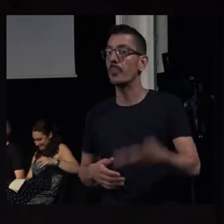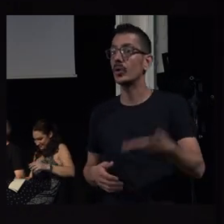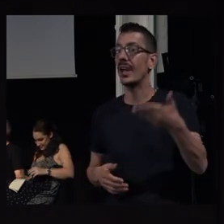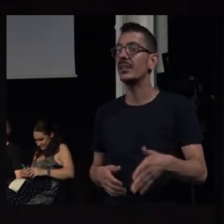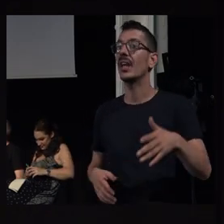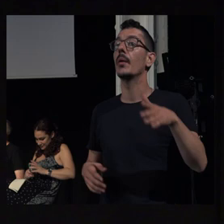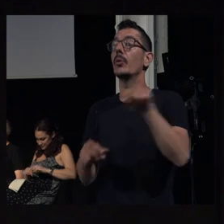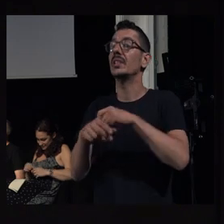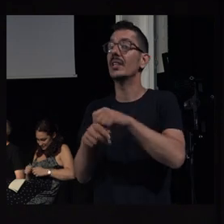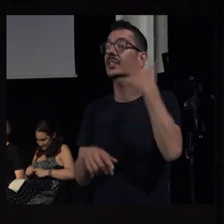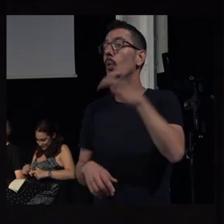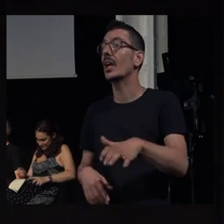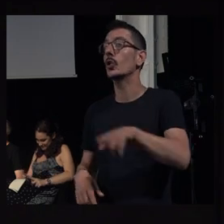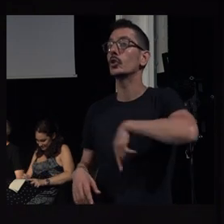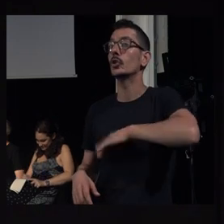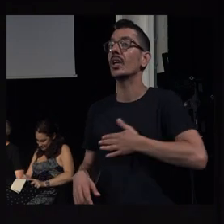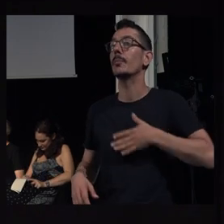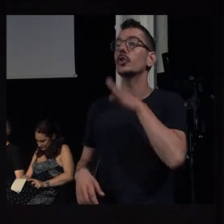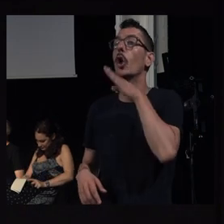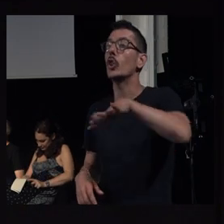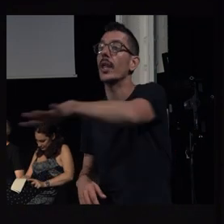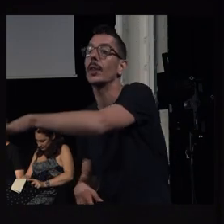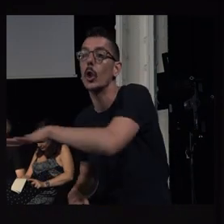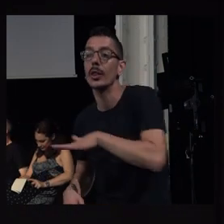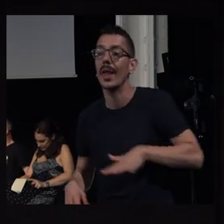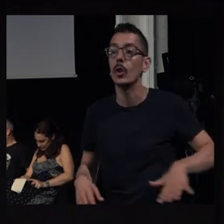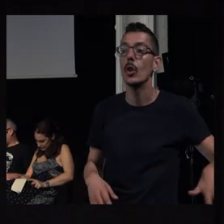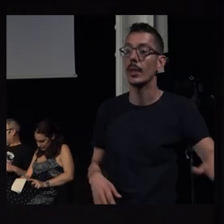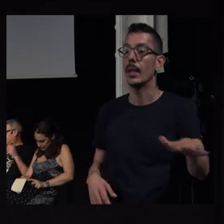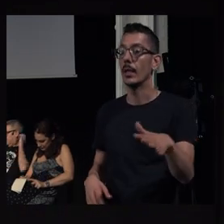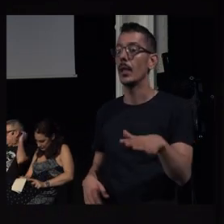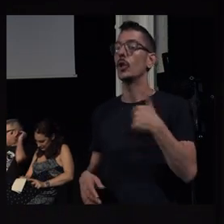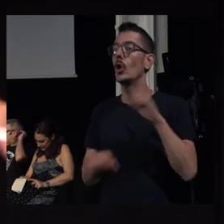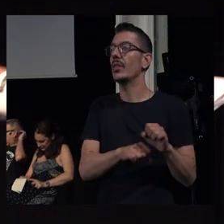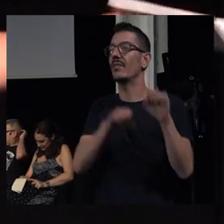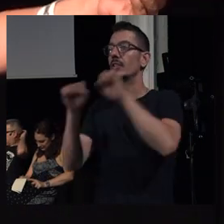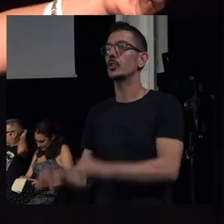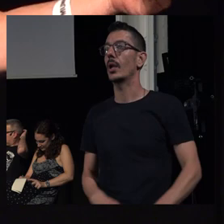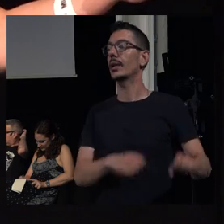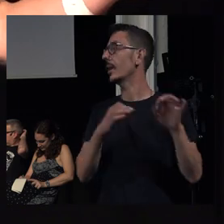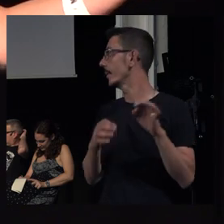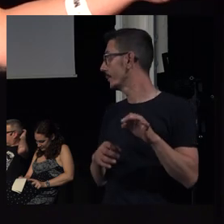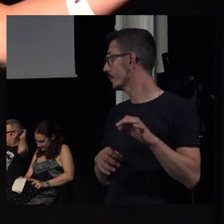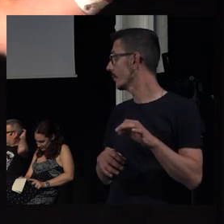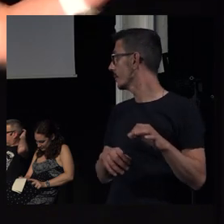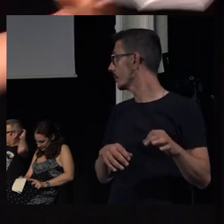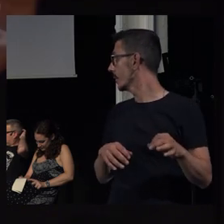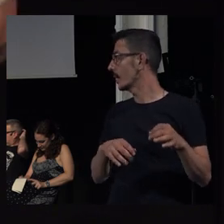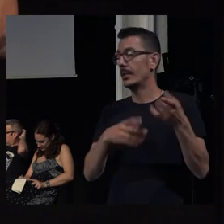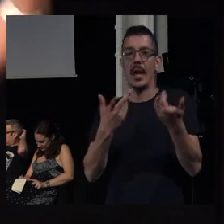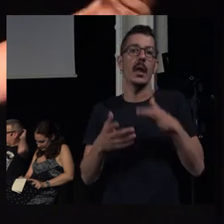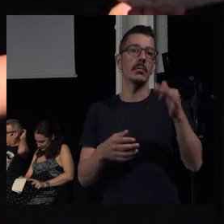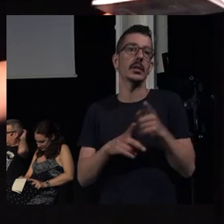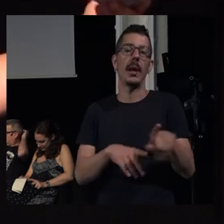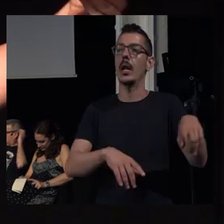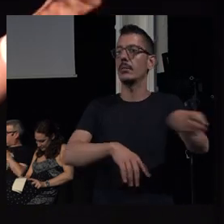¿Desde dónde las queremos hacer? Claro, yo soy defensora desde ahí. Aquí, además, ya sois las regidoras de feminismo y... O sea,